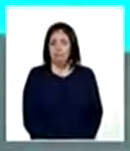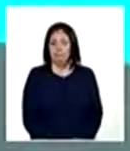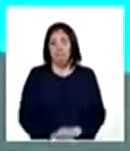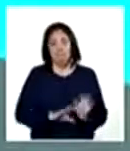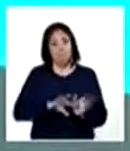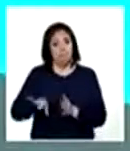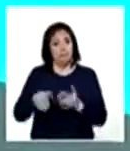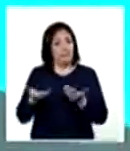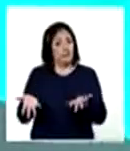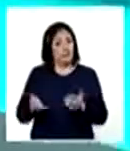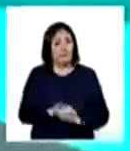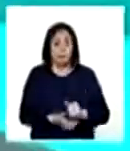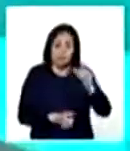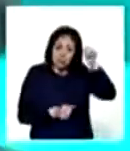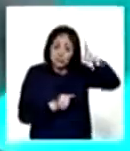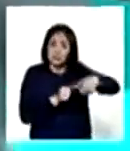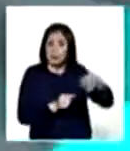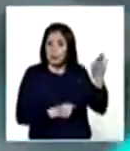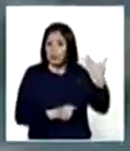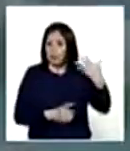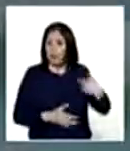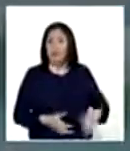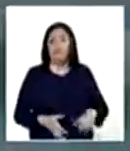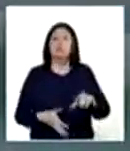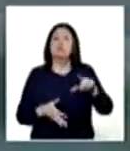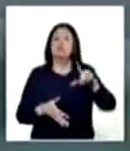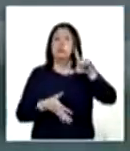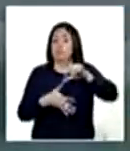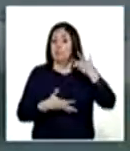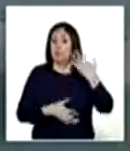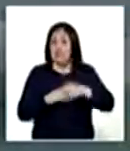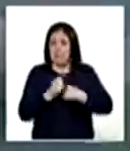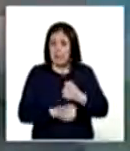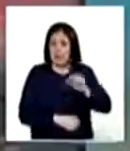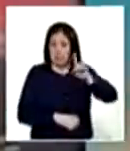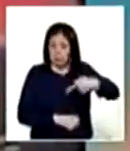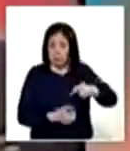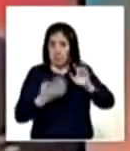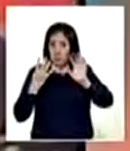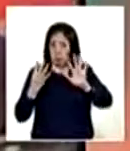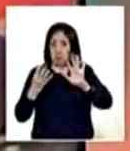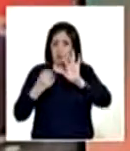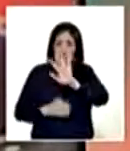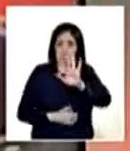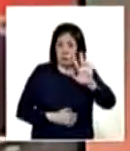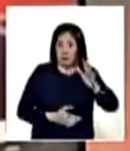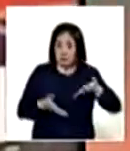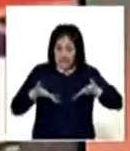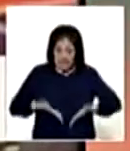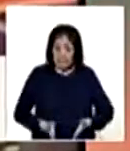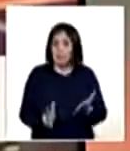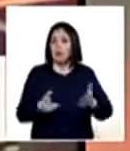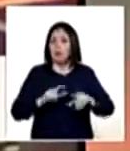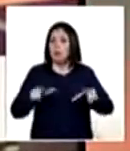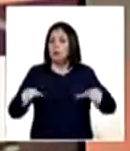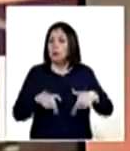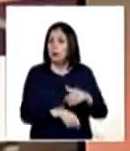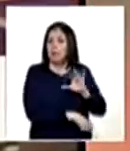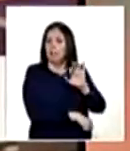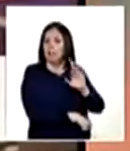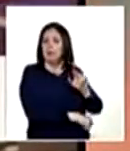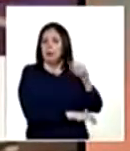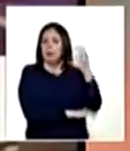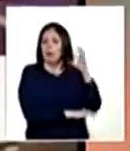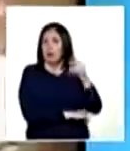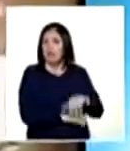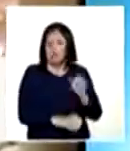Bien, ahora vamos con las efemérides latinas porque un día como hoy, en el año 1955, nació en Cartagena de Indias, Colombia, el cantante